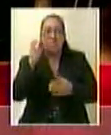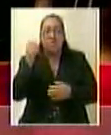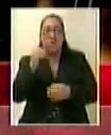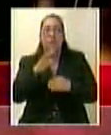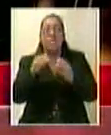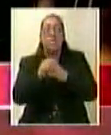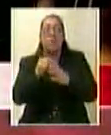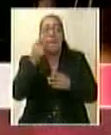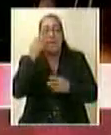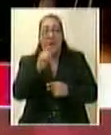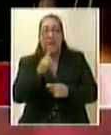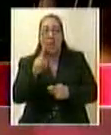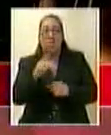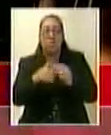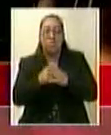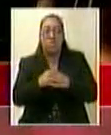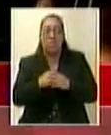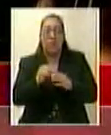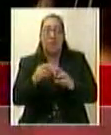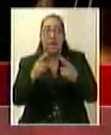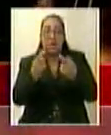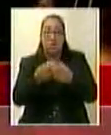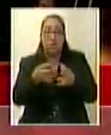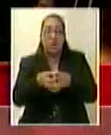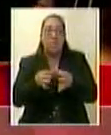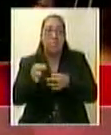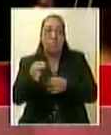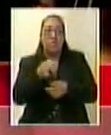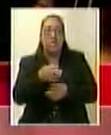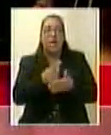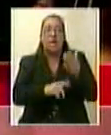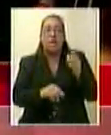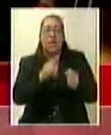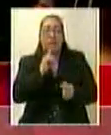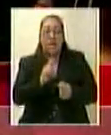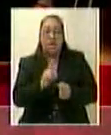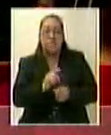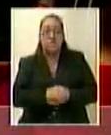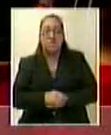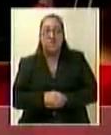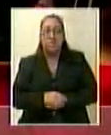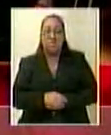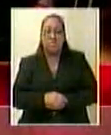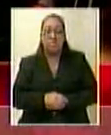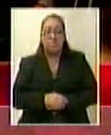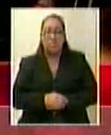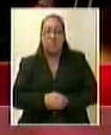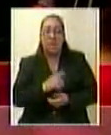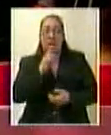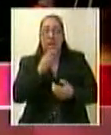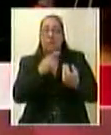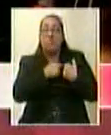en para cada una en las regiones lo que es eh